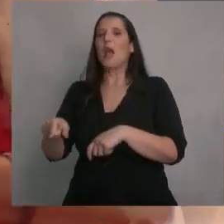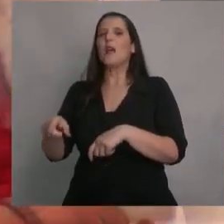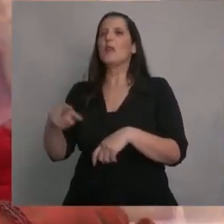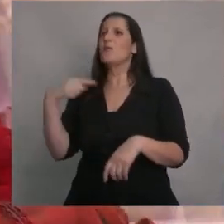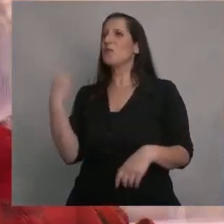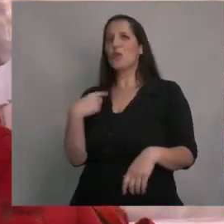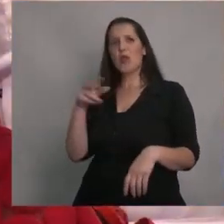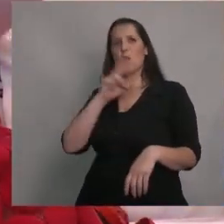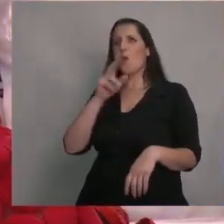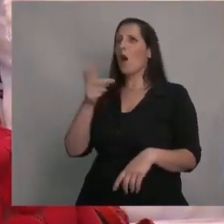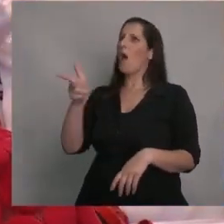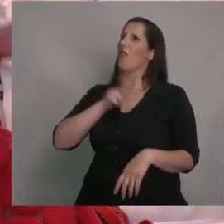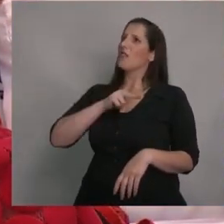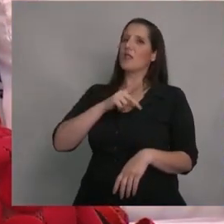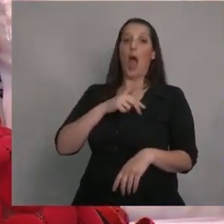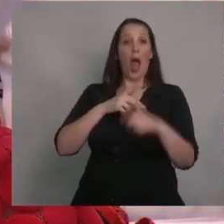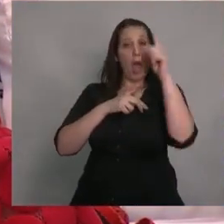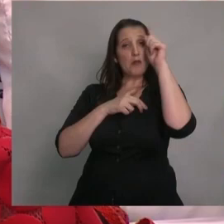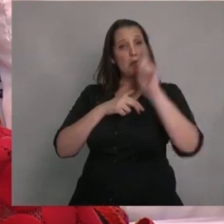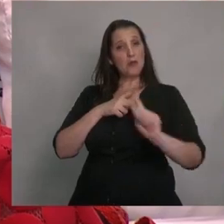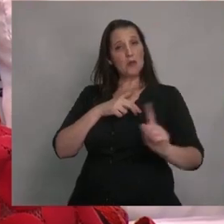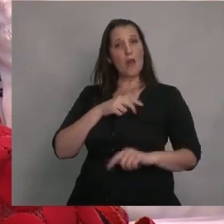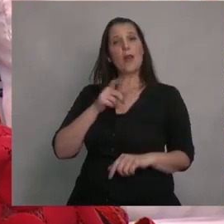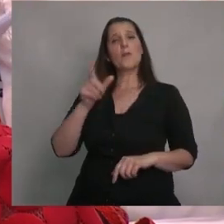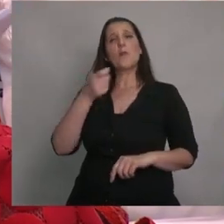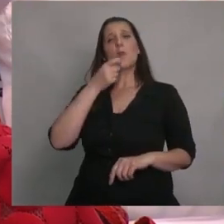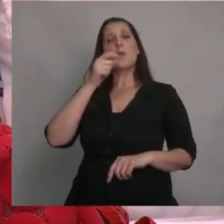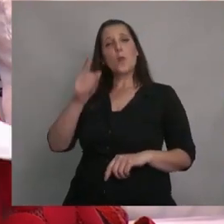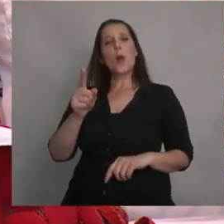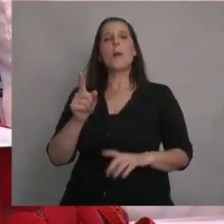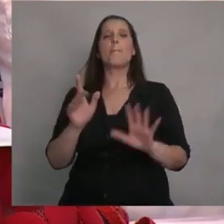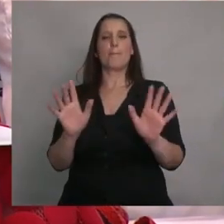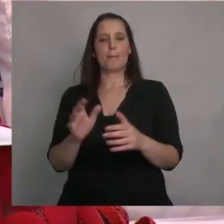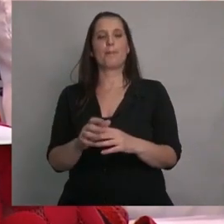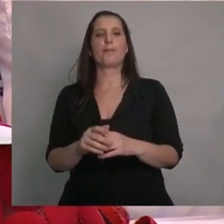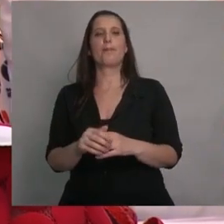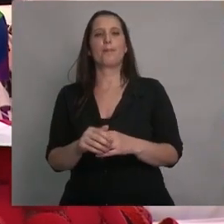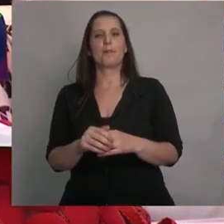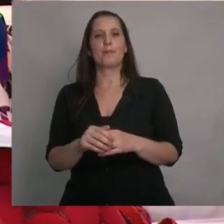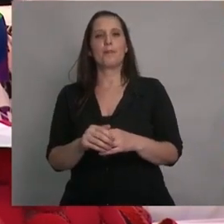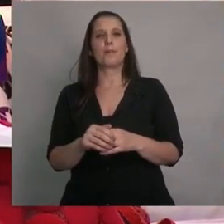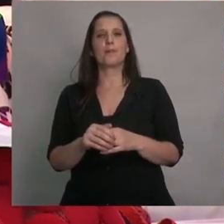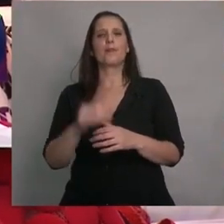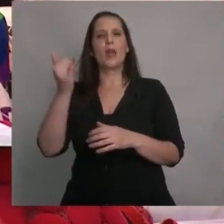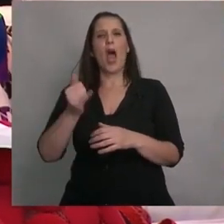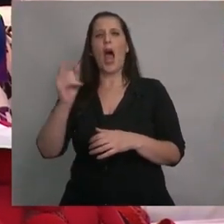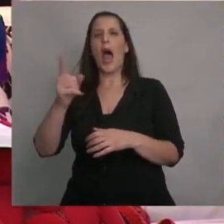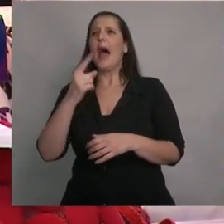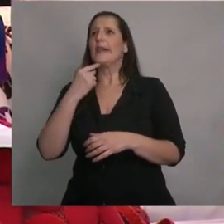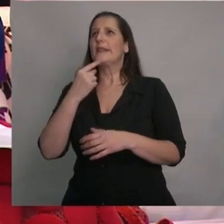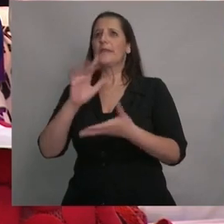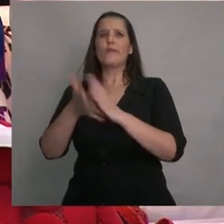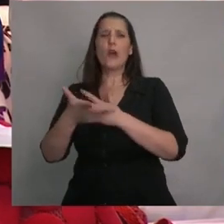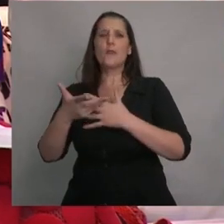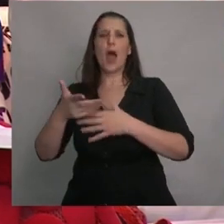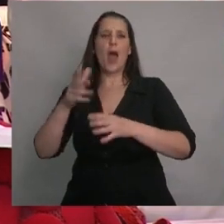que no sabíamos, que por el efecto de la minoritización, o sea, por el efecto de una estructura colonial moderna